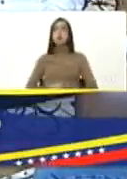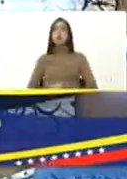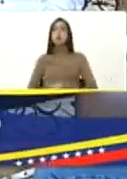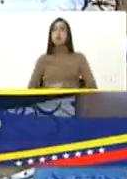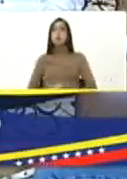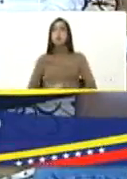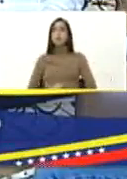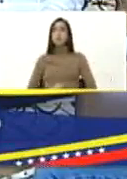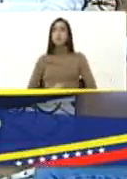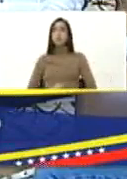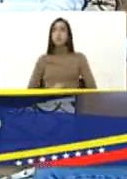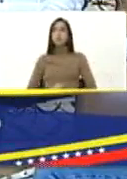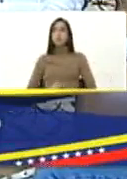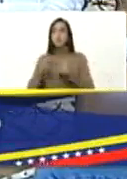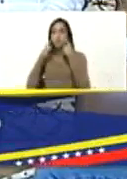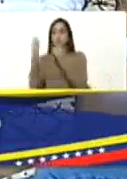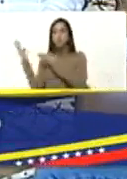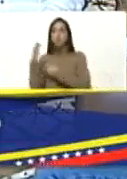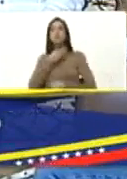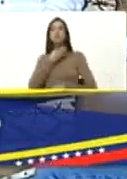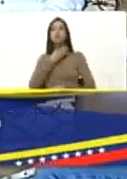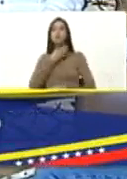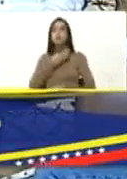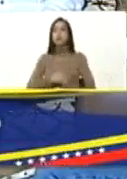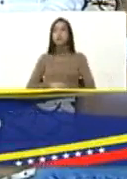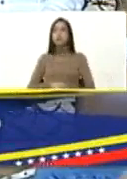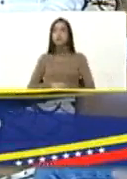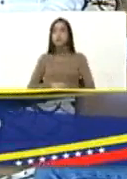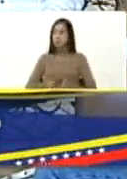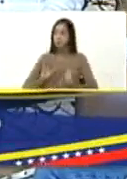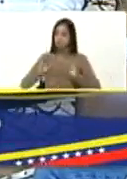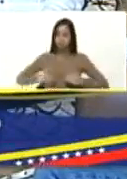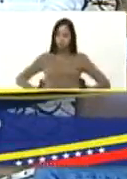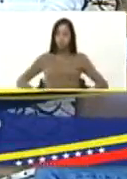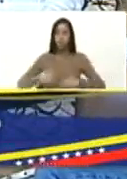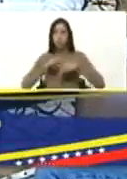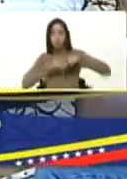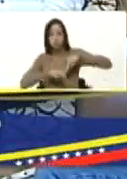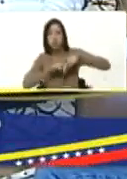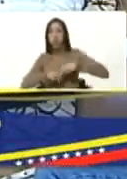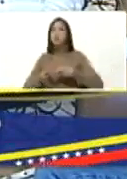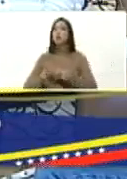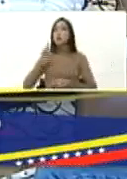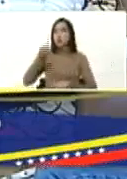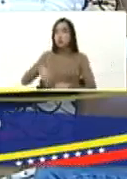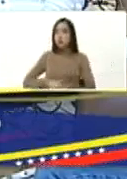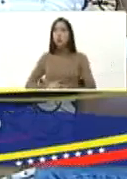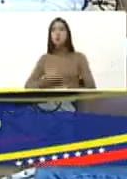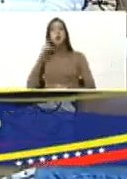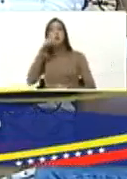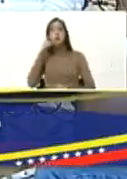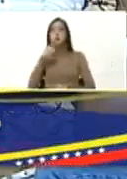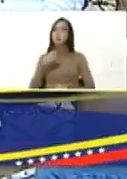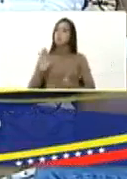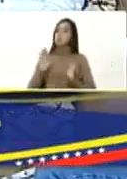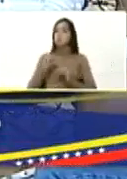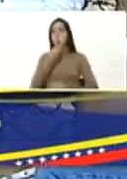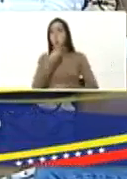camisa rosada. Me gusta mucho. Ah, tú tienes tu pantalón rosado, ¿vale? Ah, ¿qué tal?